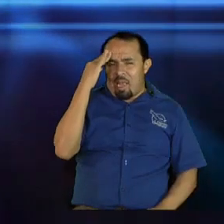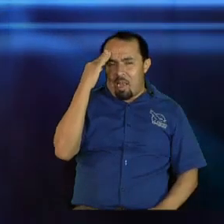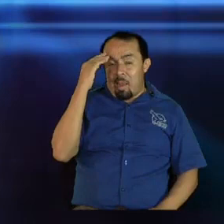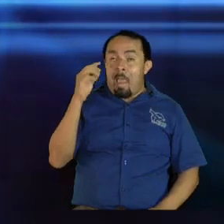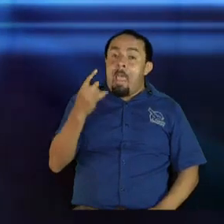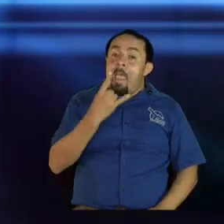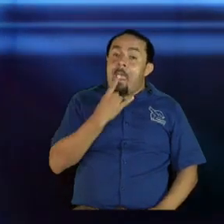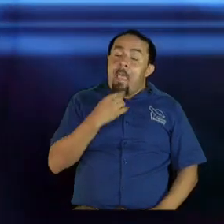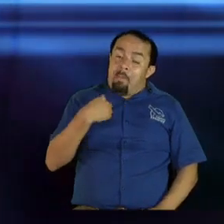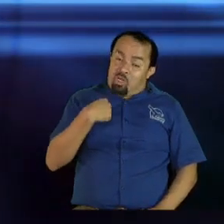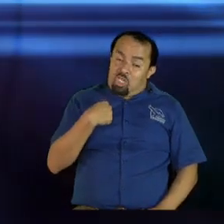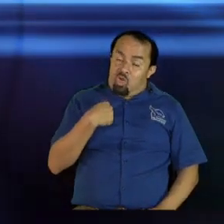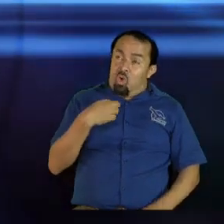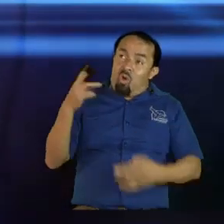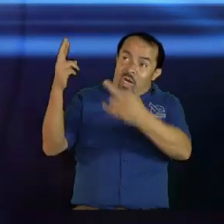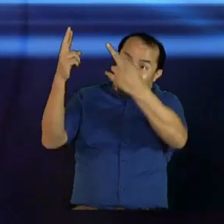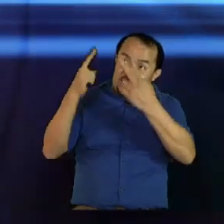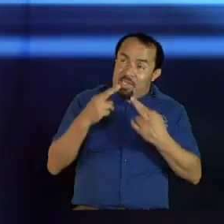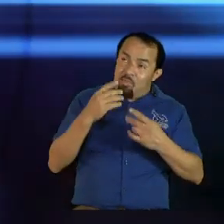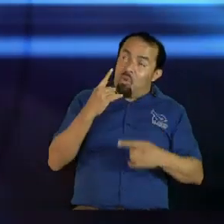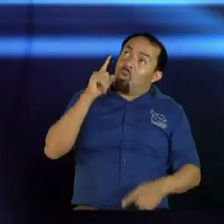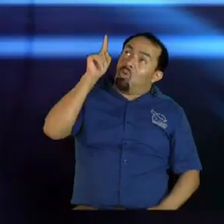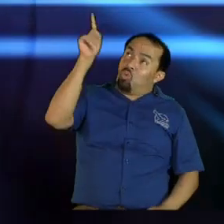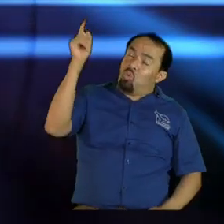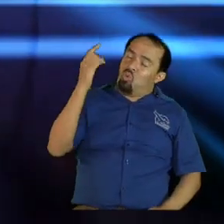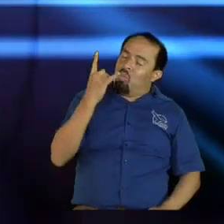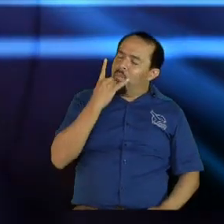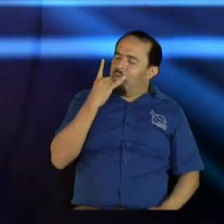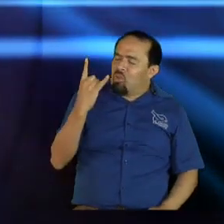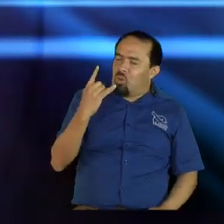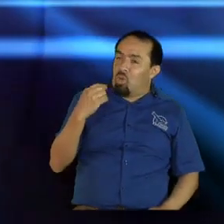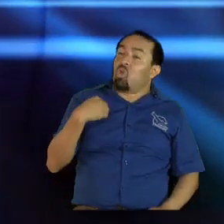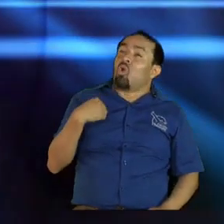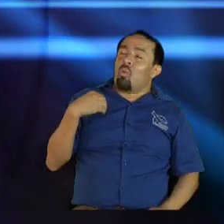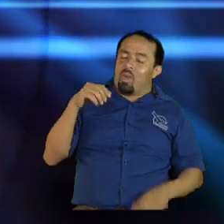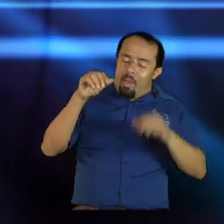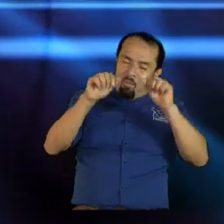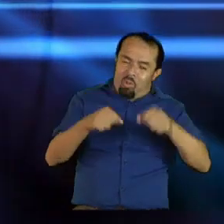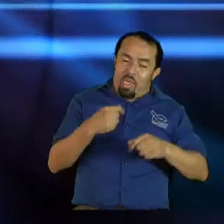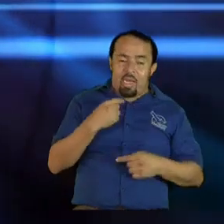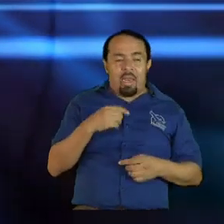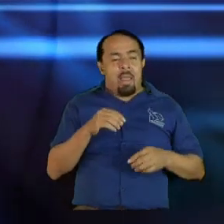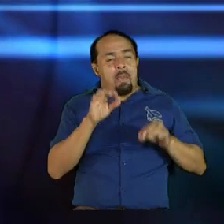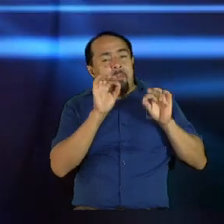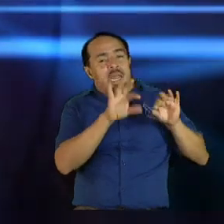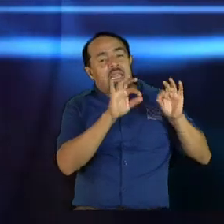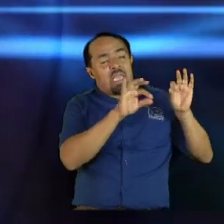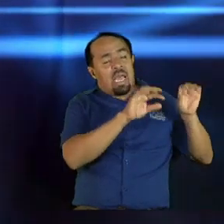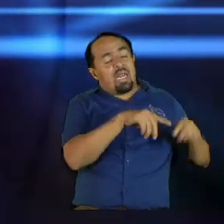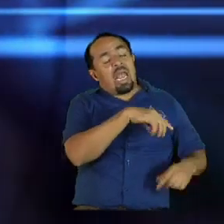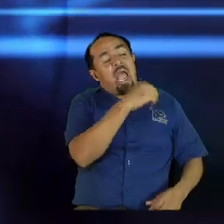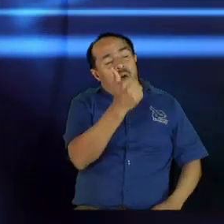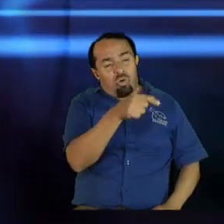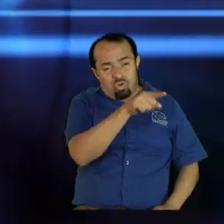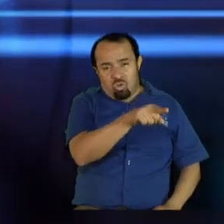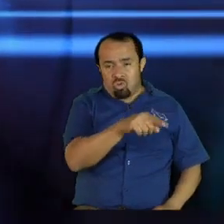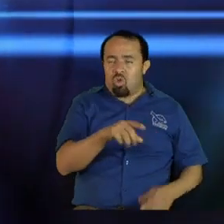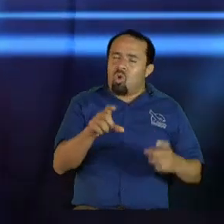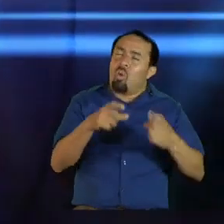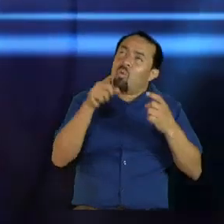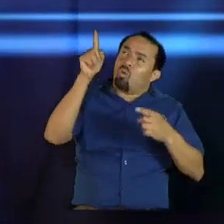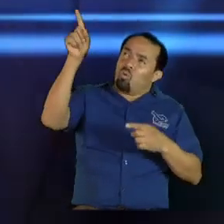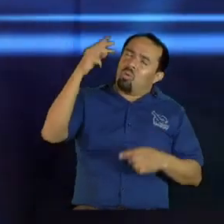tuyo, yo le voy a poder decir a ellos cómo eres tú de misericordioso. Hermano, para